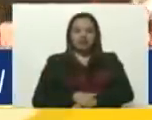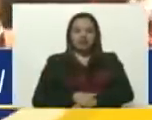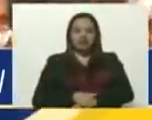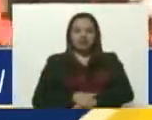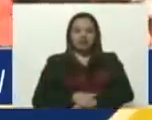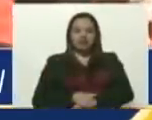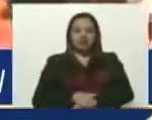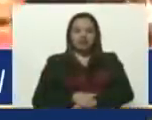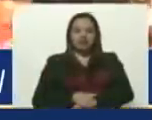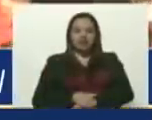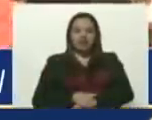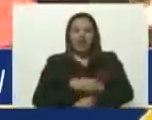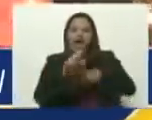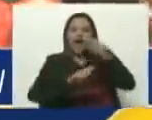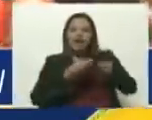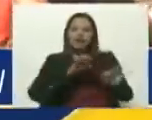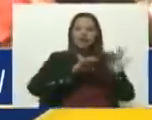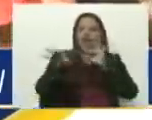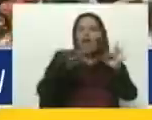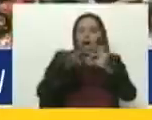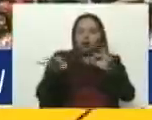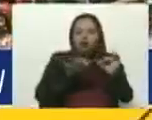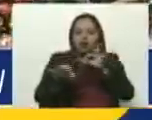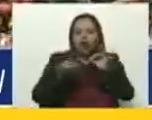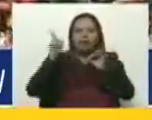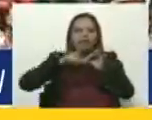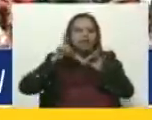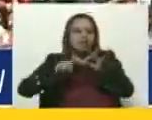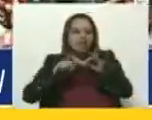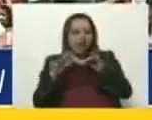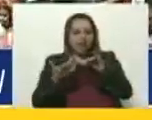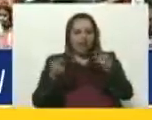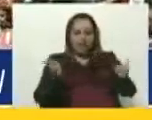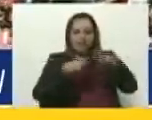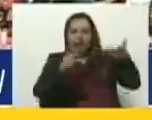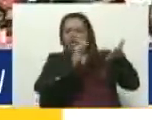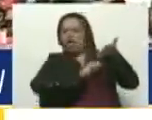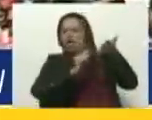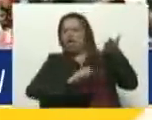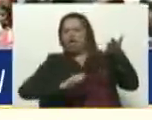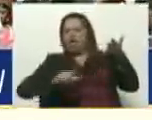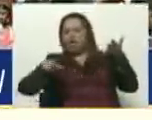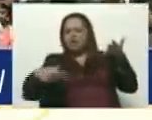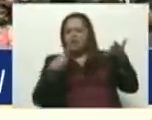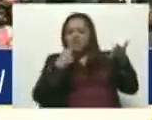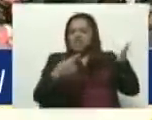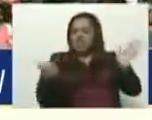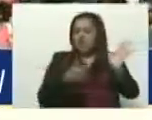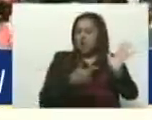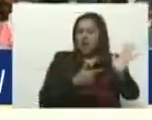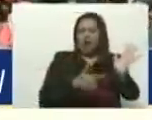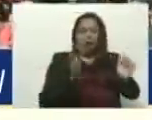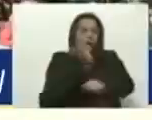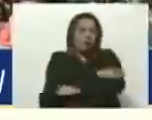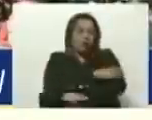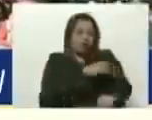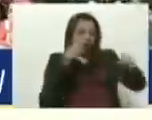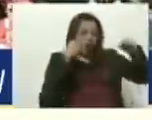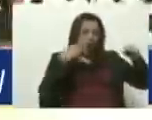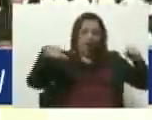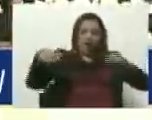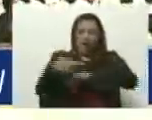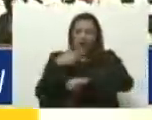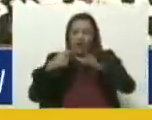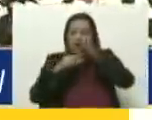una mona utilería para la escena donde ellos se ven súper poderosos y nosotros disminuidos